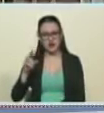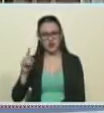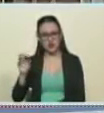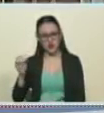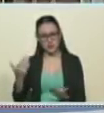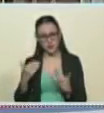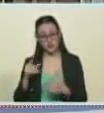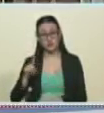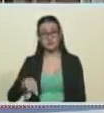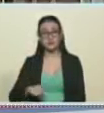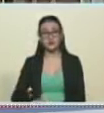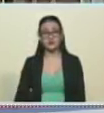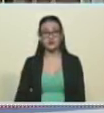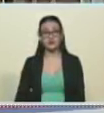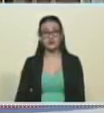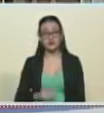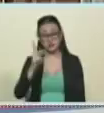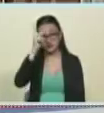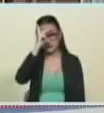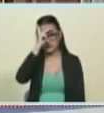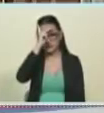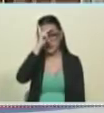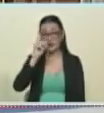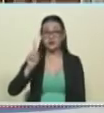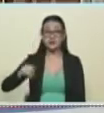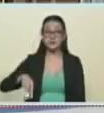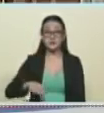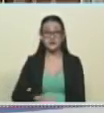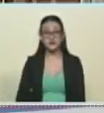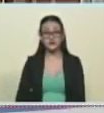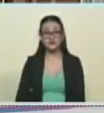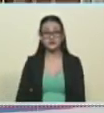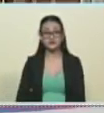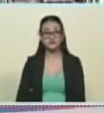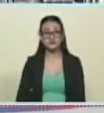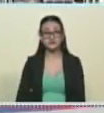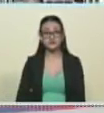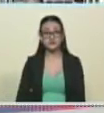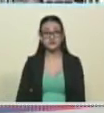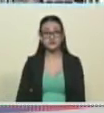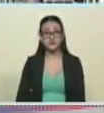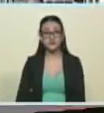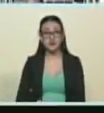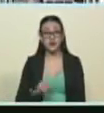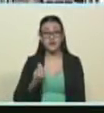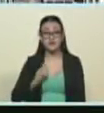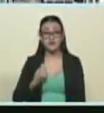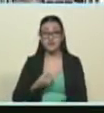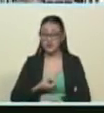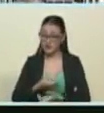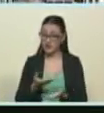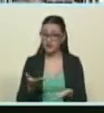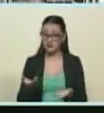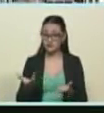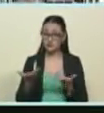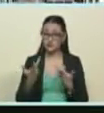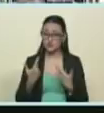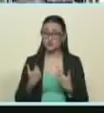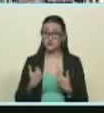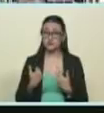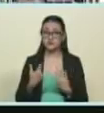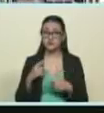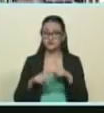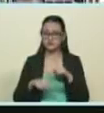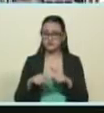ustedes y Tarek también, coincide la vida. La vida nos ha dado la fortuna de transitar todas